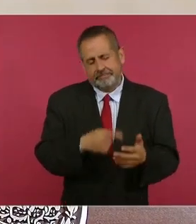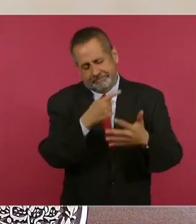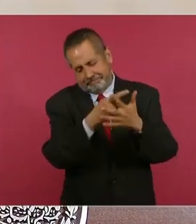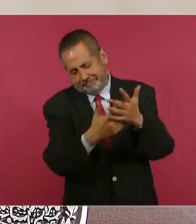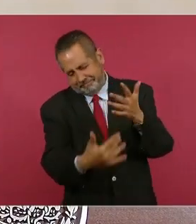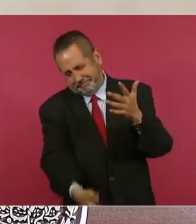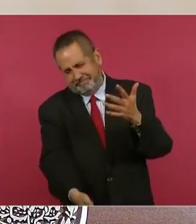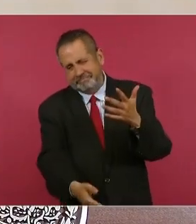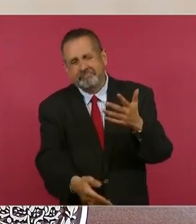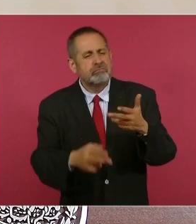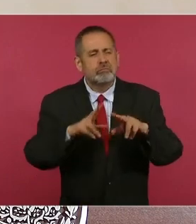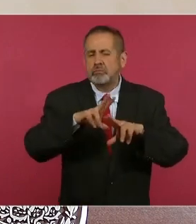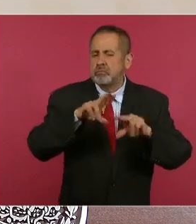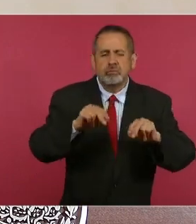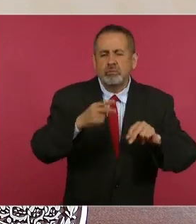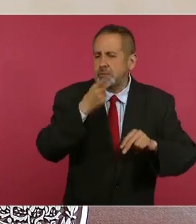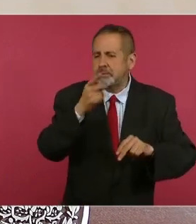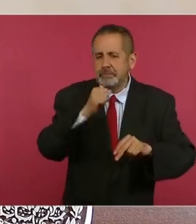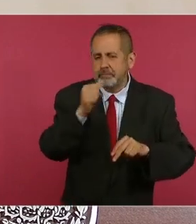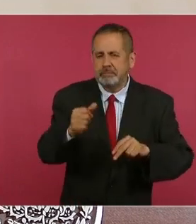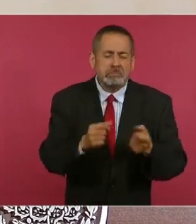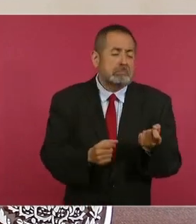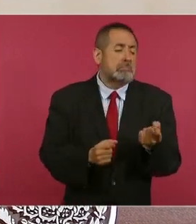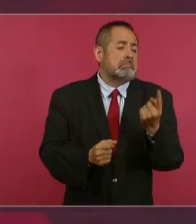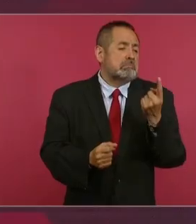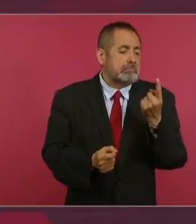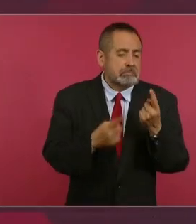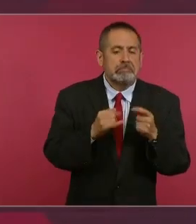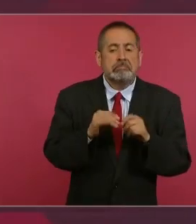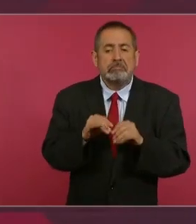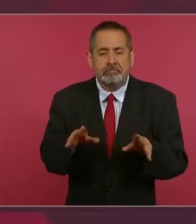etcétera, etcétera, etcétera, etcétera, con honrosas excepciones.